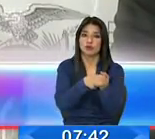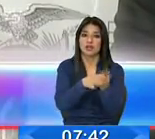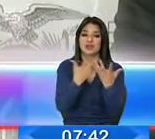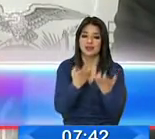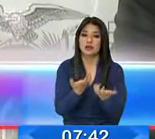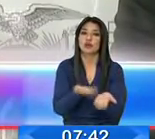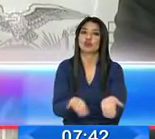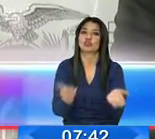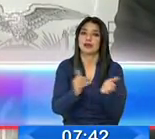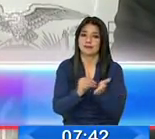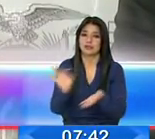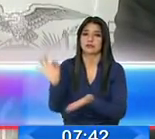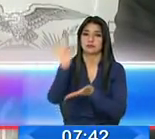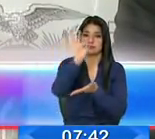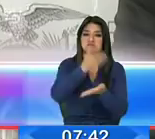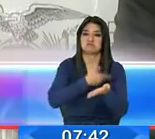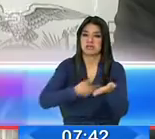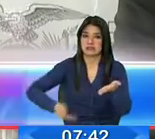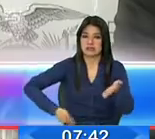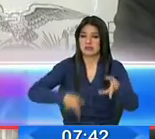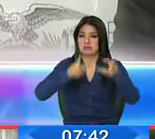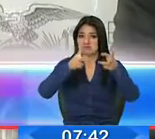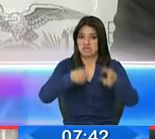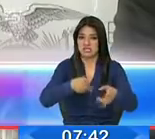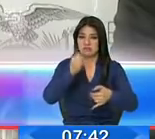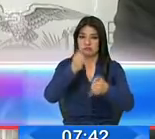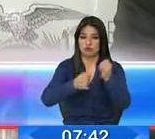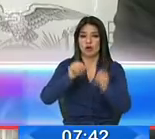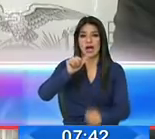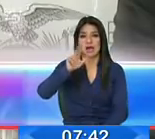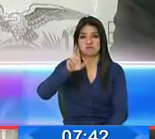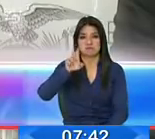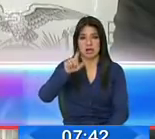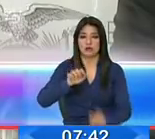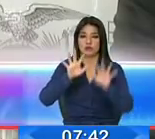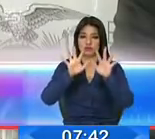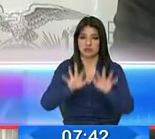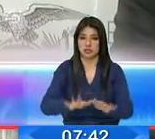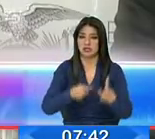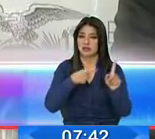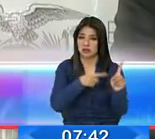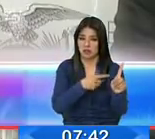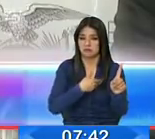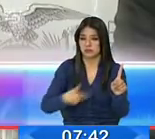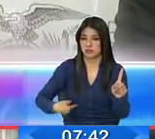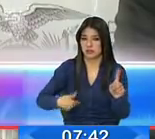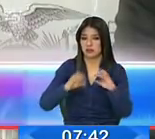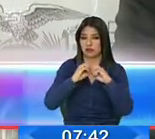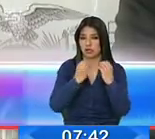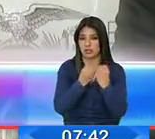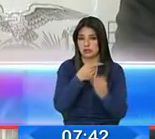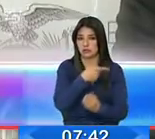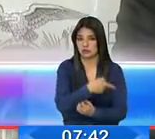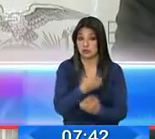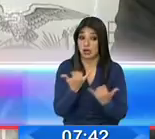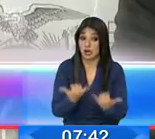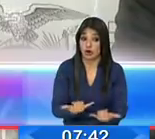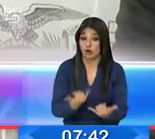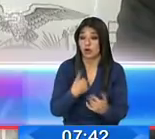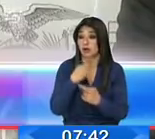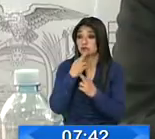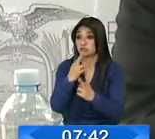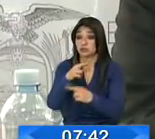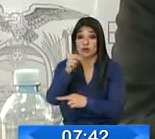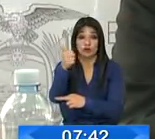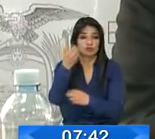Luis Almagro a la Secretaría General de la OEA y esa es la situación hasta este momento. No podía hacer ningún otro comentario porque, como